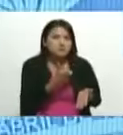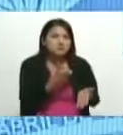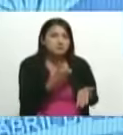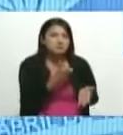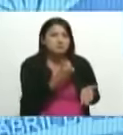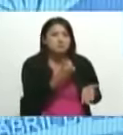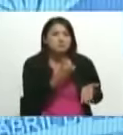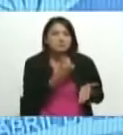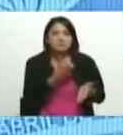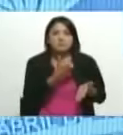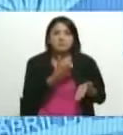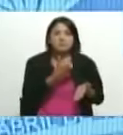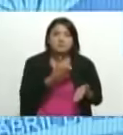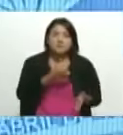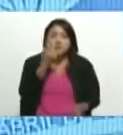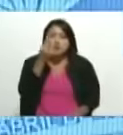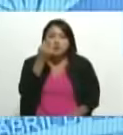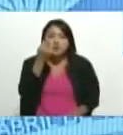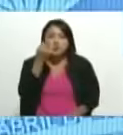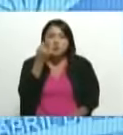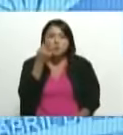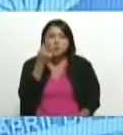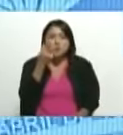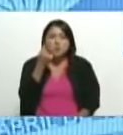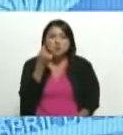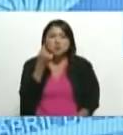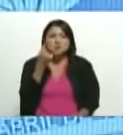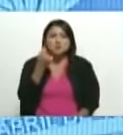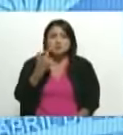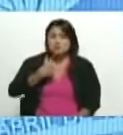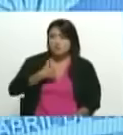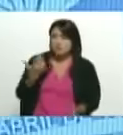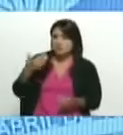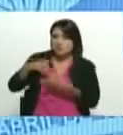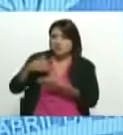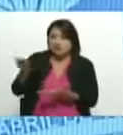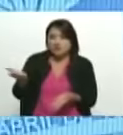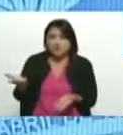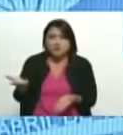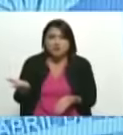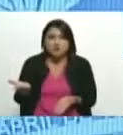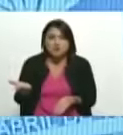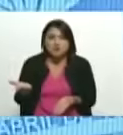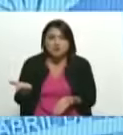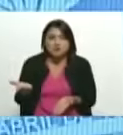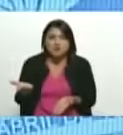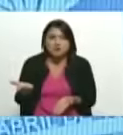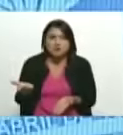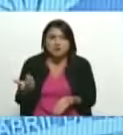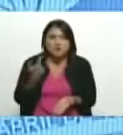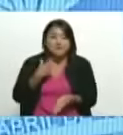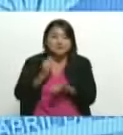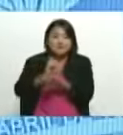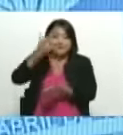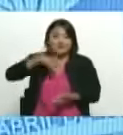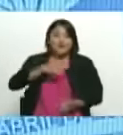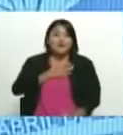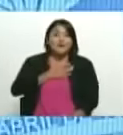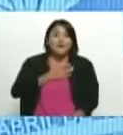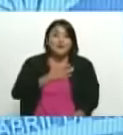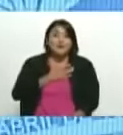MAS. Y ni un voto de la Liga Socialista en esa mesa. Y yo digo, pero ¿y mi voto? Yo estaba ahí, yo voté por la Liga Socialista, me llevaron preso a mí.